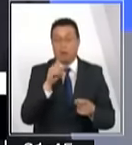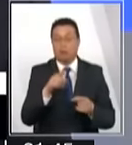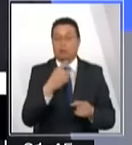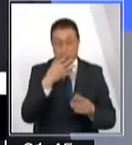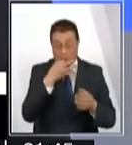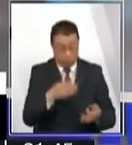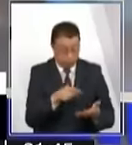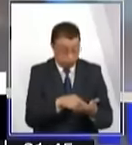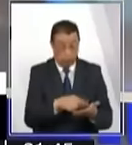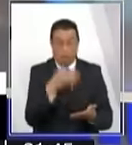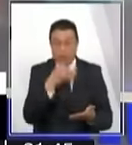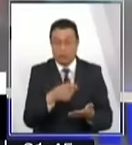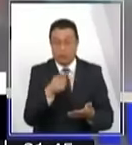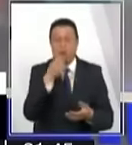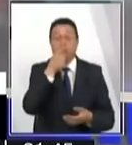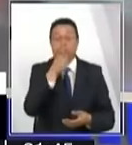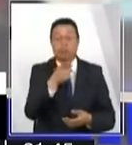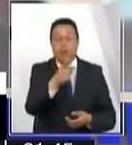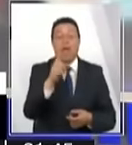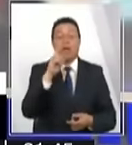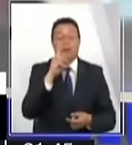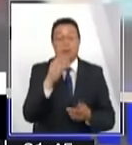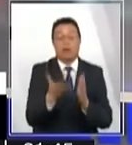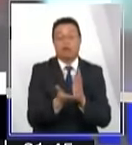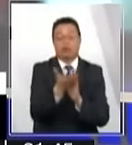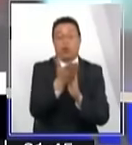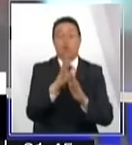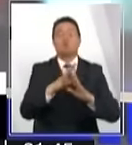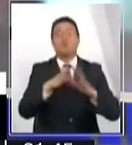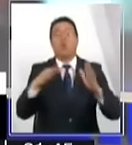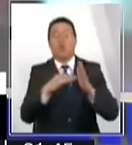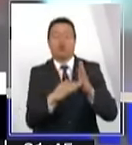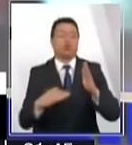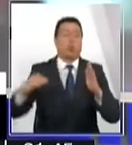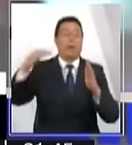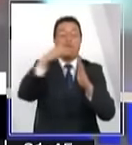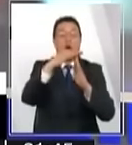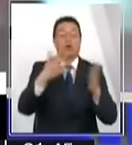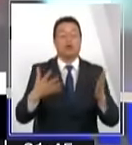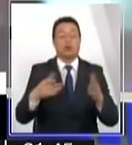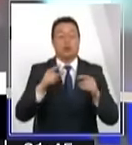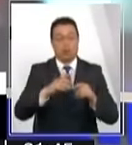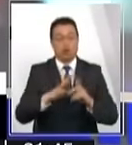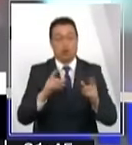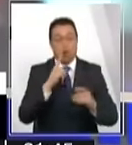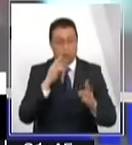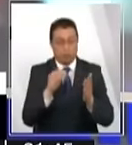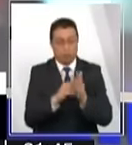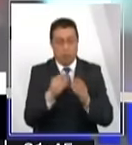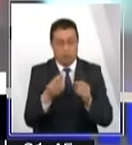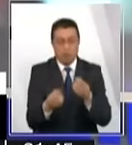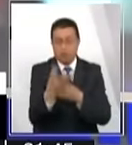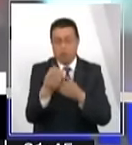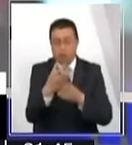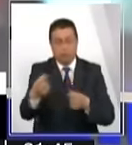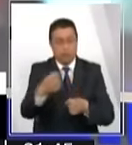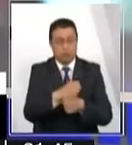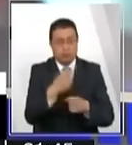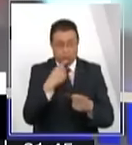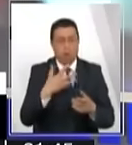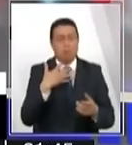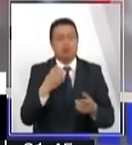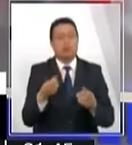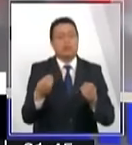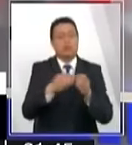superintendente de salud acusa la isapres de un incremento muy superior a lo esperado no se contempla ninguna patología adicional que justifique una decisión de esa